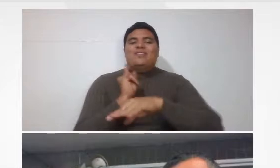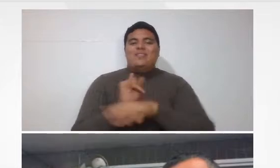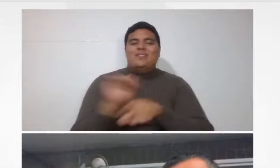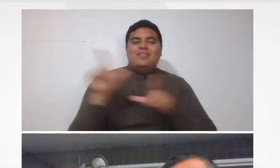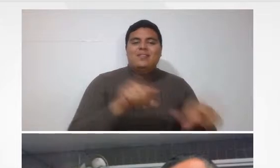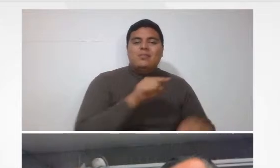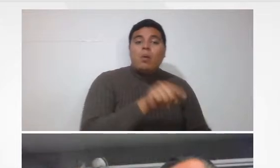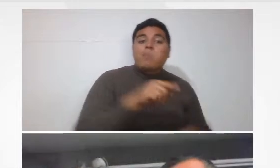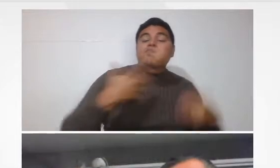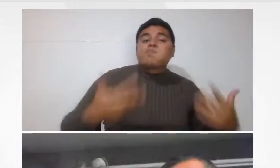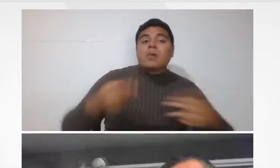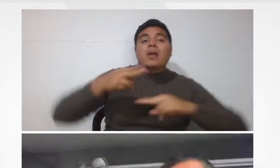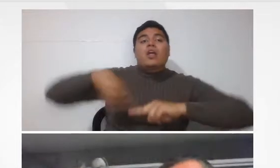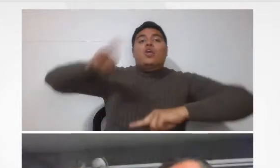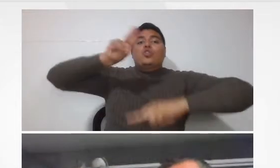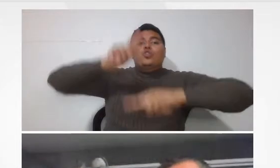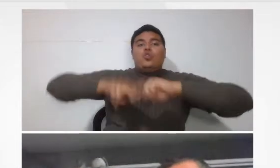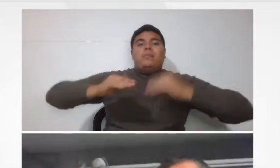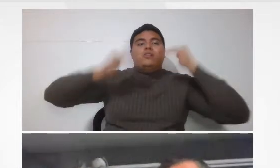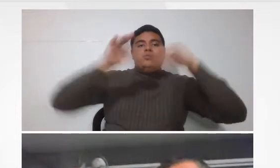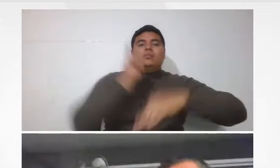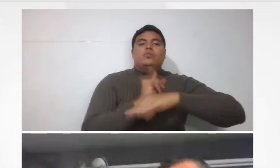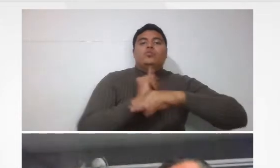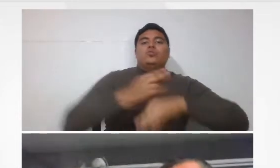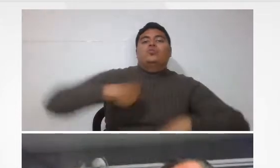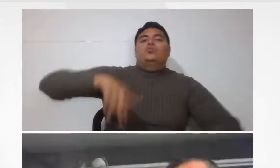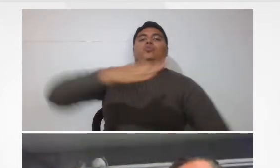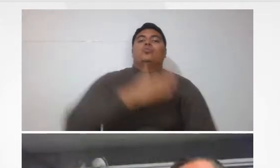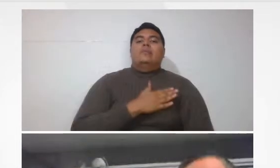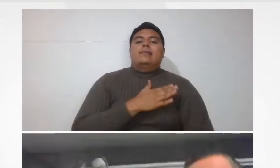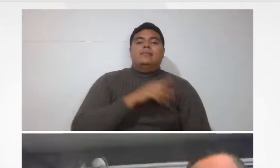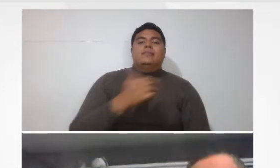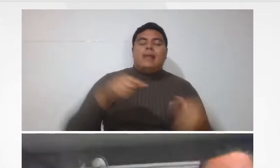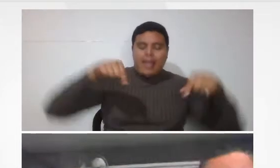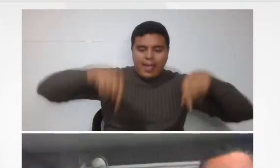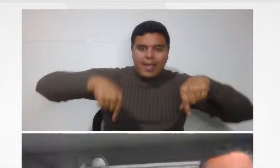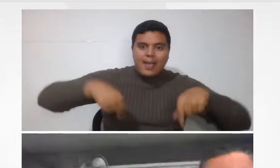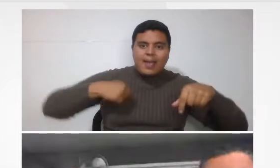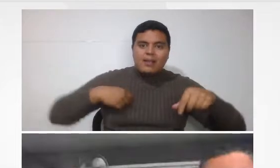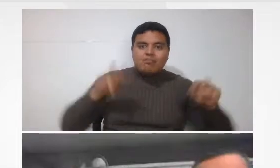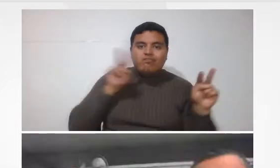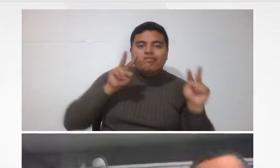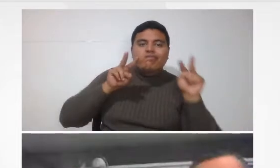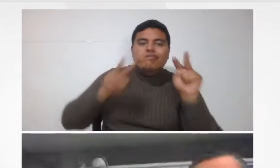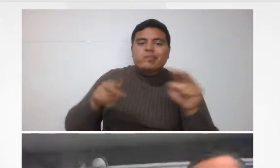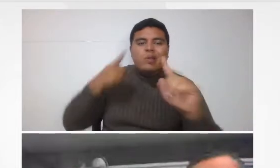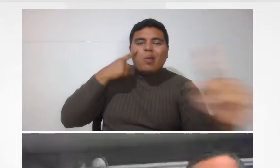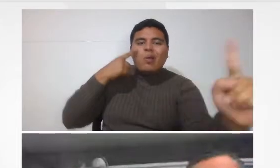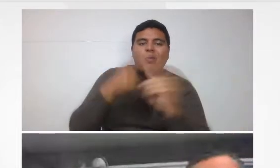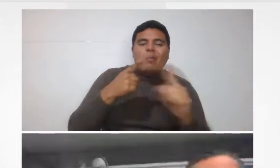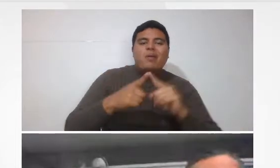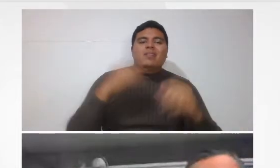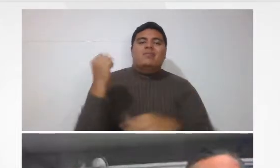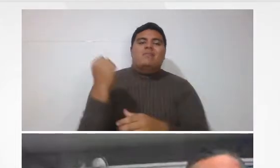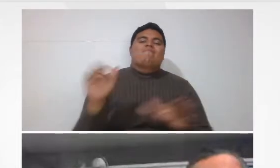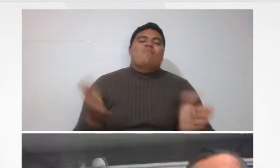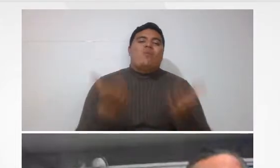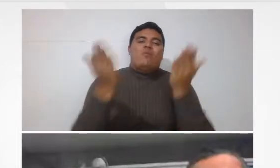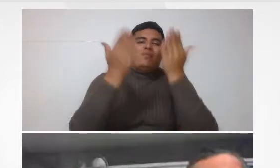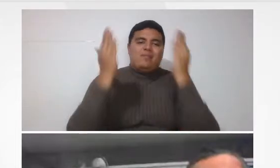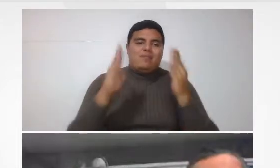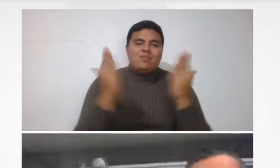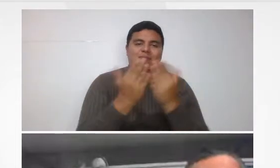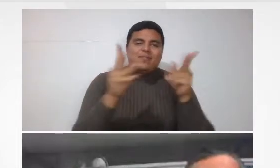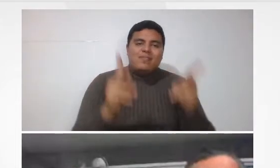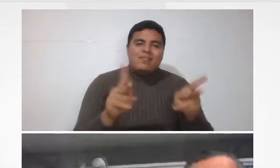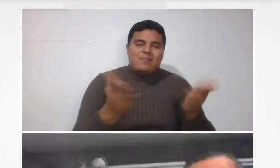implicación de los estudiantes en sus aprendizajes. Muchísimas gracias por ese gran aporte. Por acá también tenemos a Olga Cecilia López